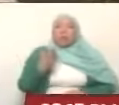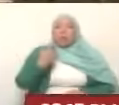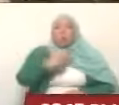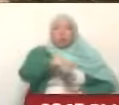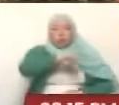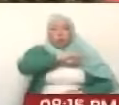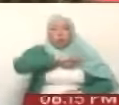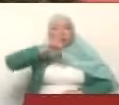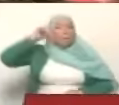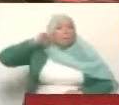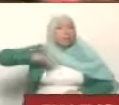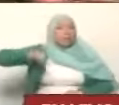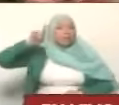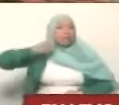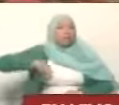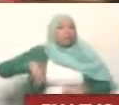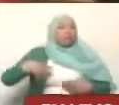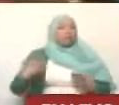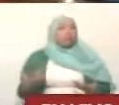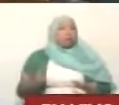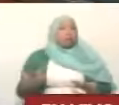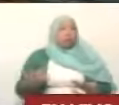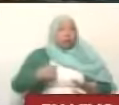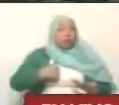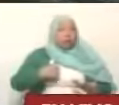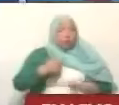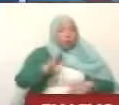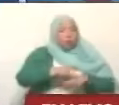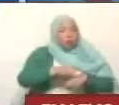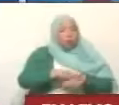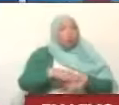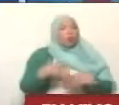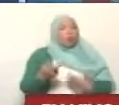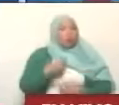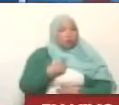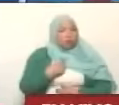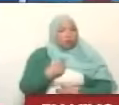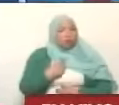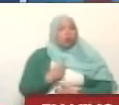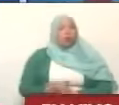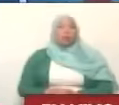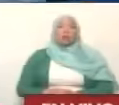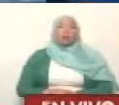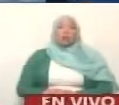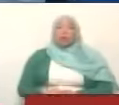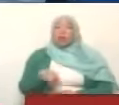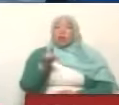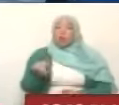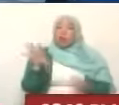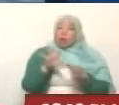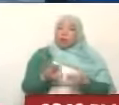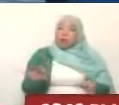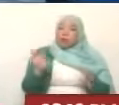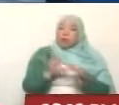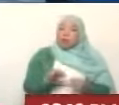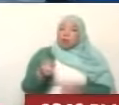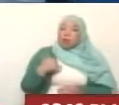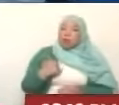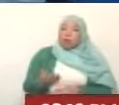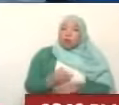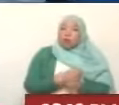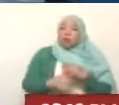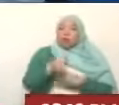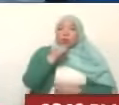qué tanta mentira? Eso es lo que yo diría. Fíjense, yo le comentaba al principio que hablaríamos en las